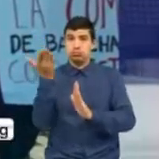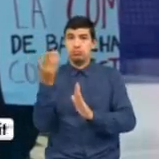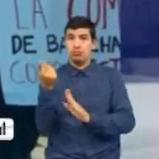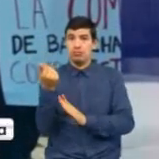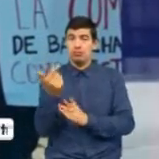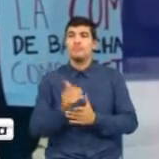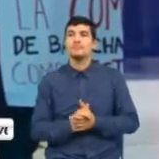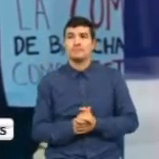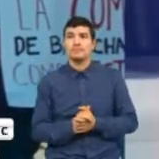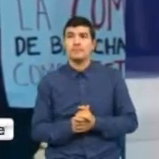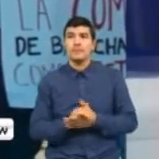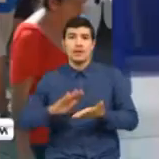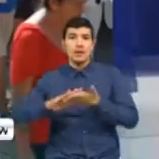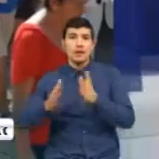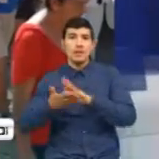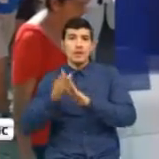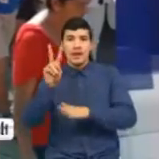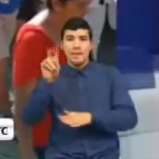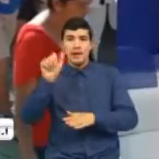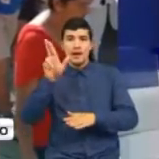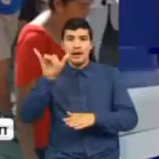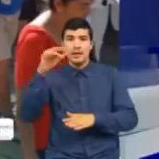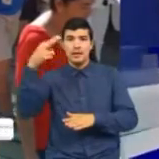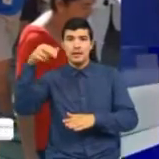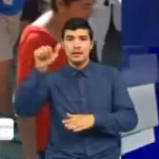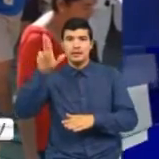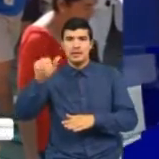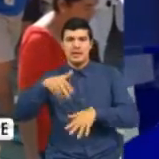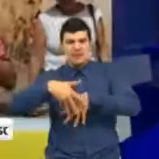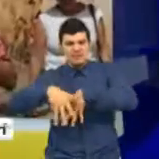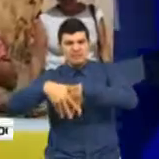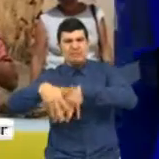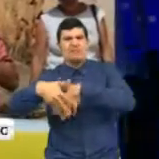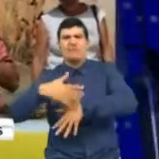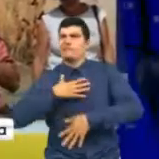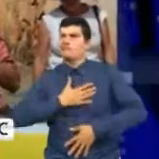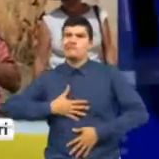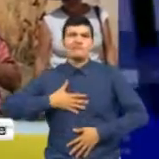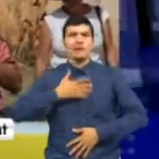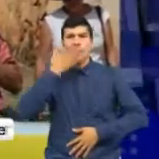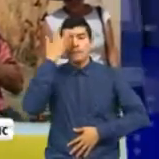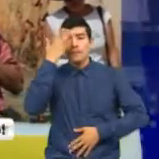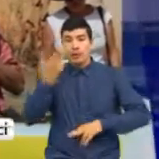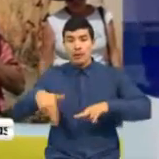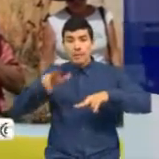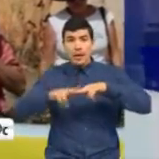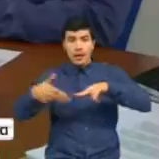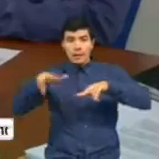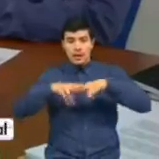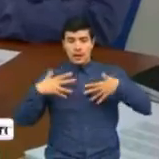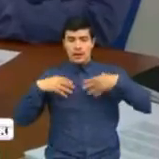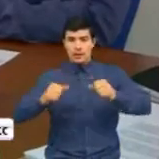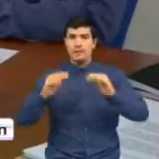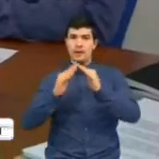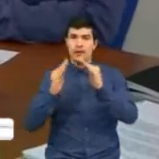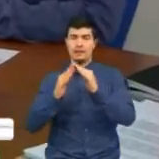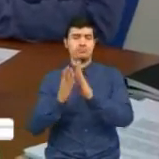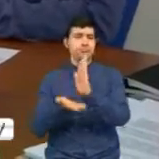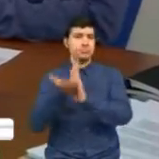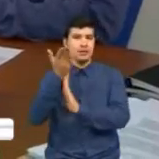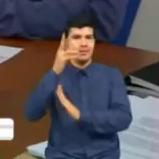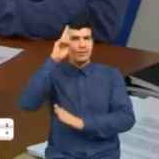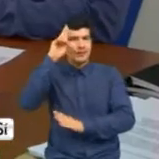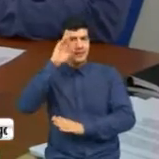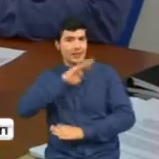pasados varios habitantes de barichara salieron a las calles a protestar en conformes por el aumento del cobro del impuesto predial por esta razón el alcalde